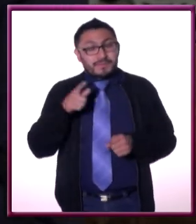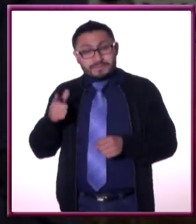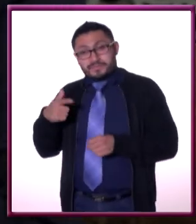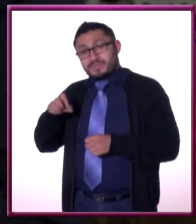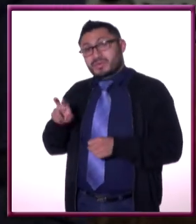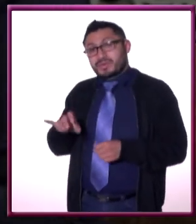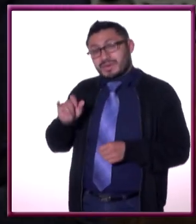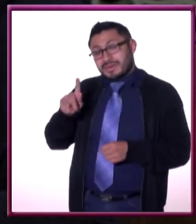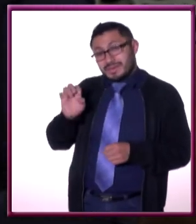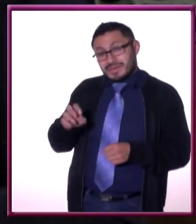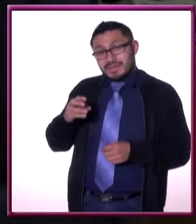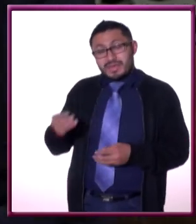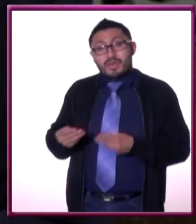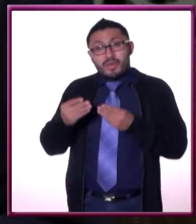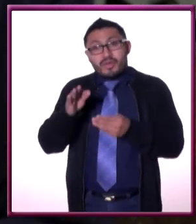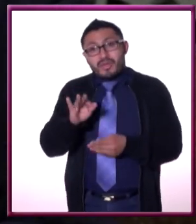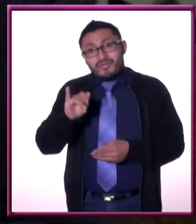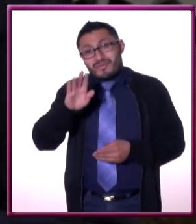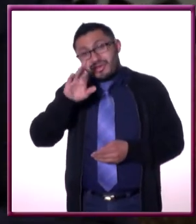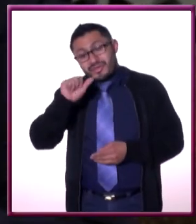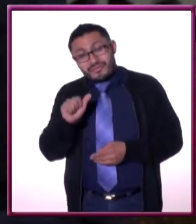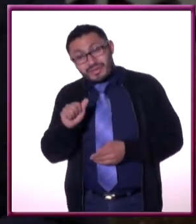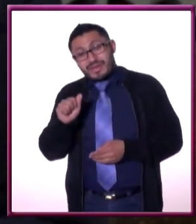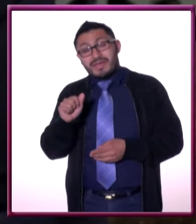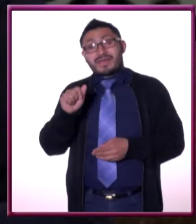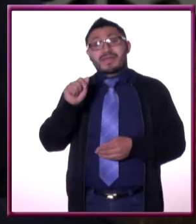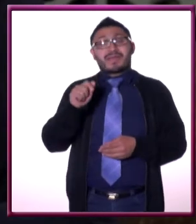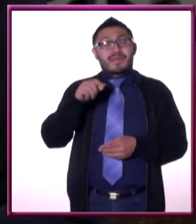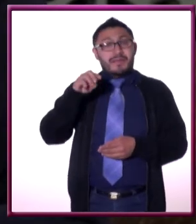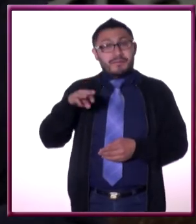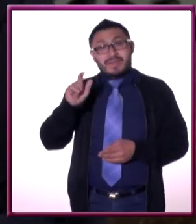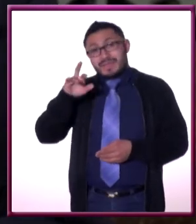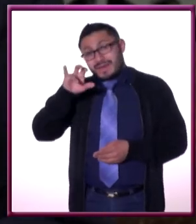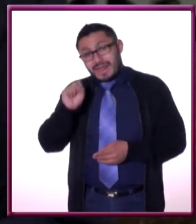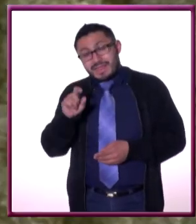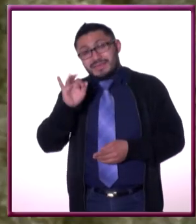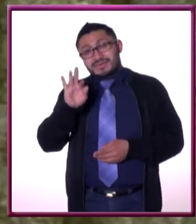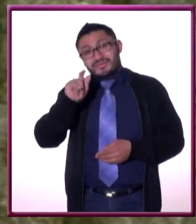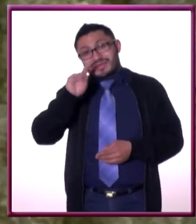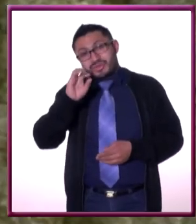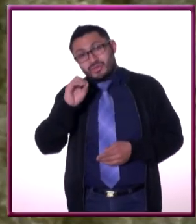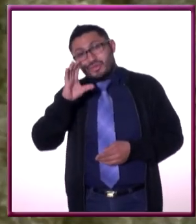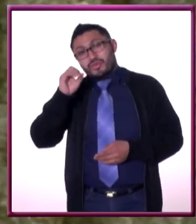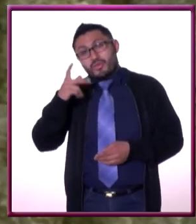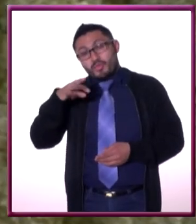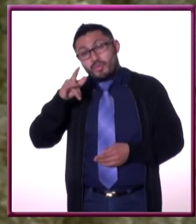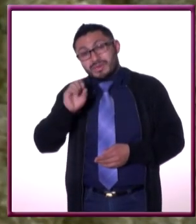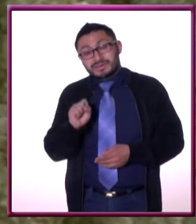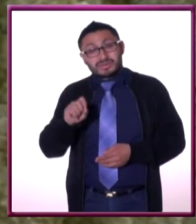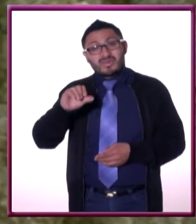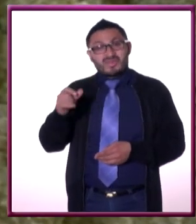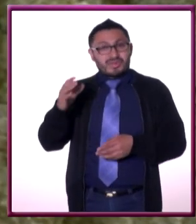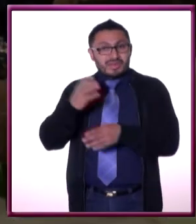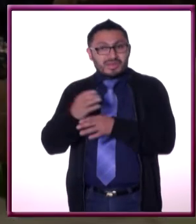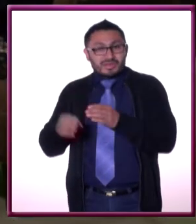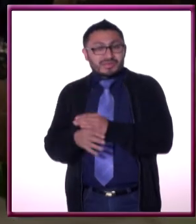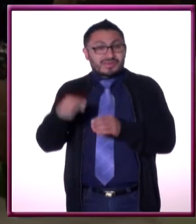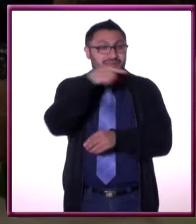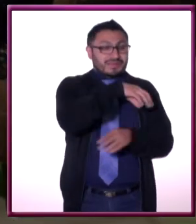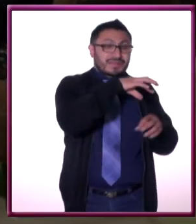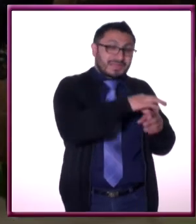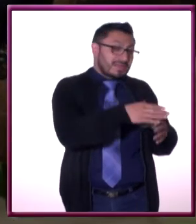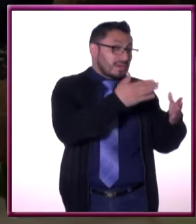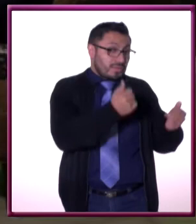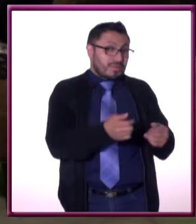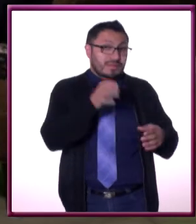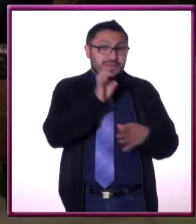en el caso de los quelites, pues lo que te están dando es fibra, te están dando fitocompuestos, minerales, y otras cosas que no Vitaminas. tiene la carne. Ujú. Entonces, en